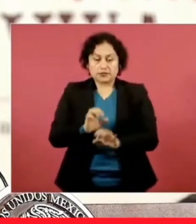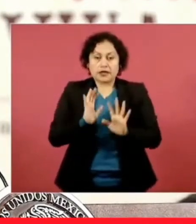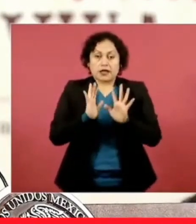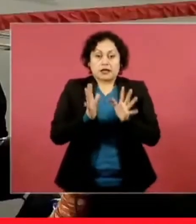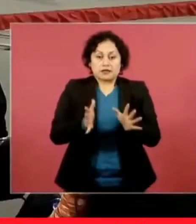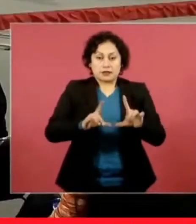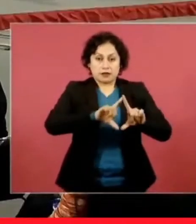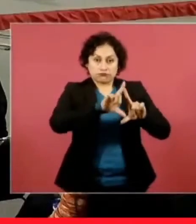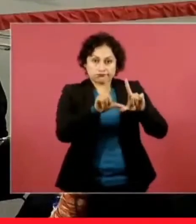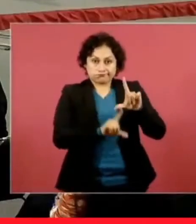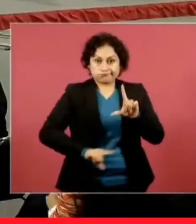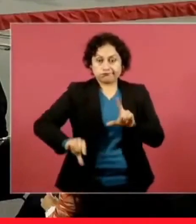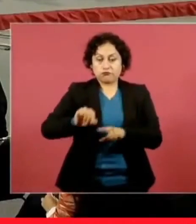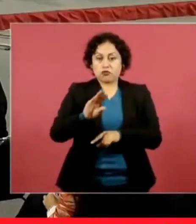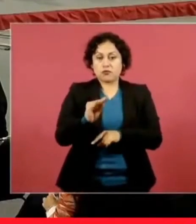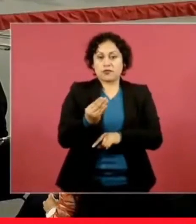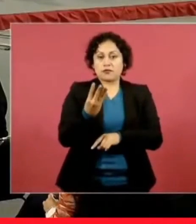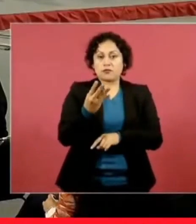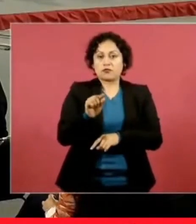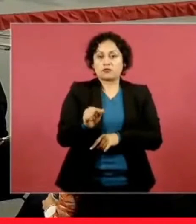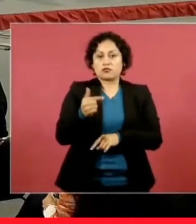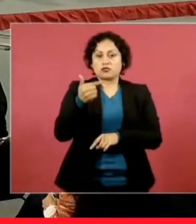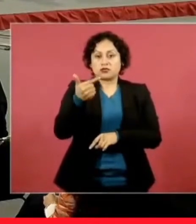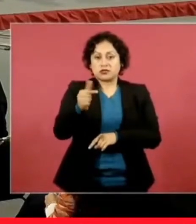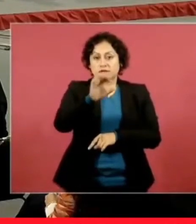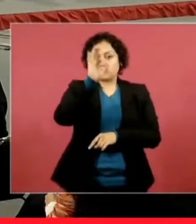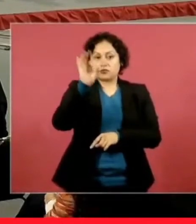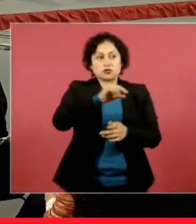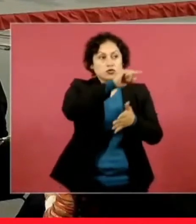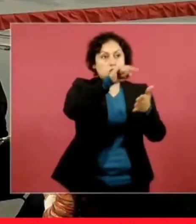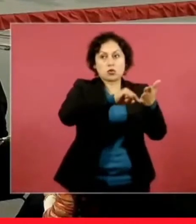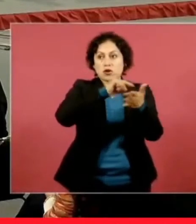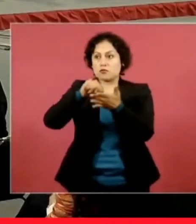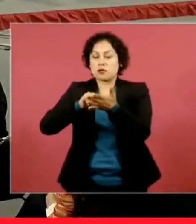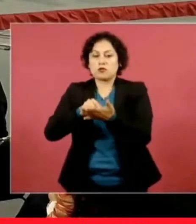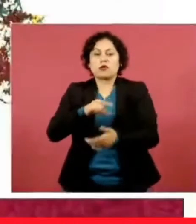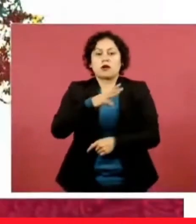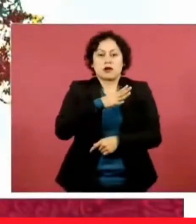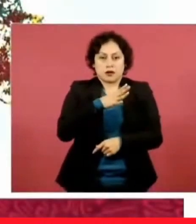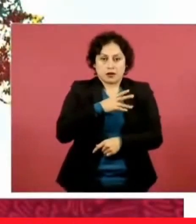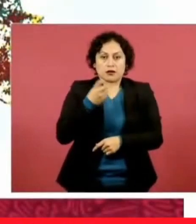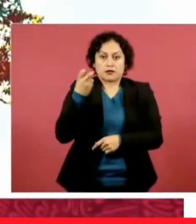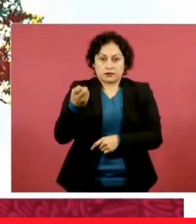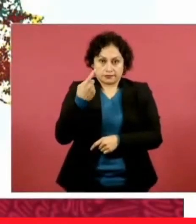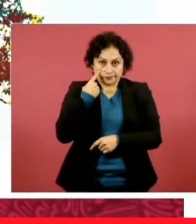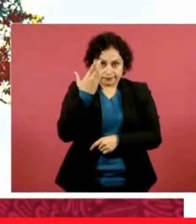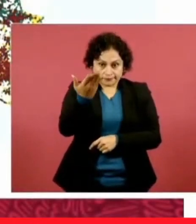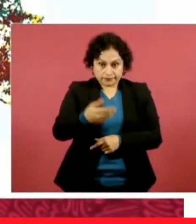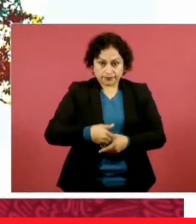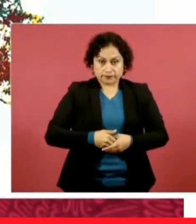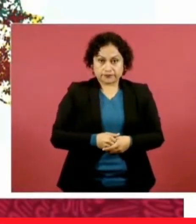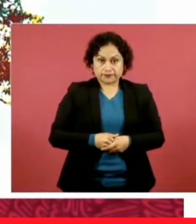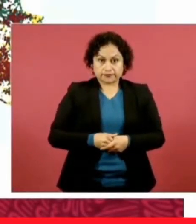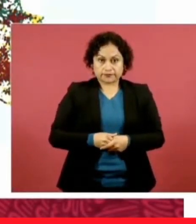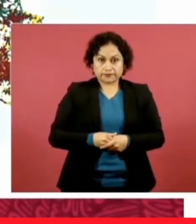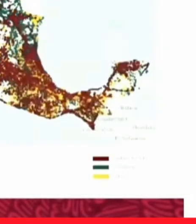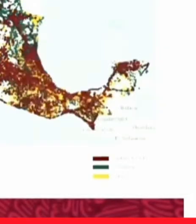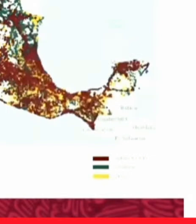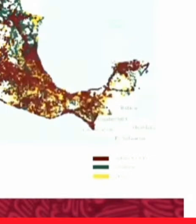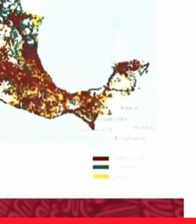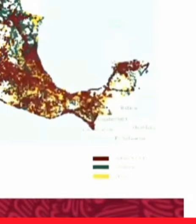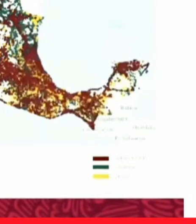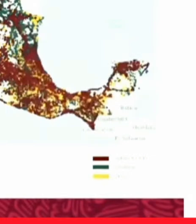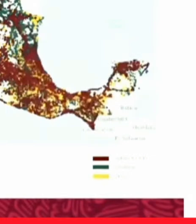en el 94.7% a través de esta red, que es una asociación pública-privada, donde el gobierno tiene una participación